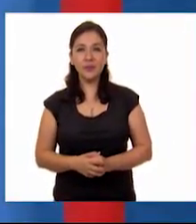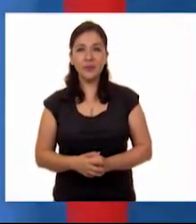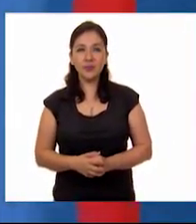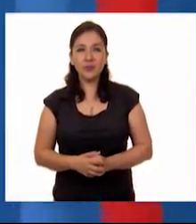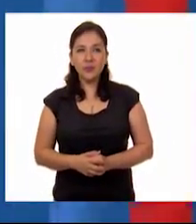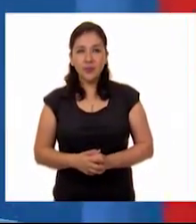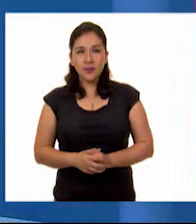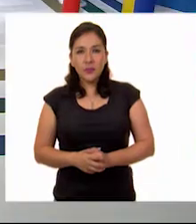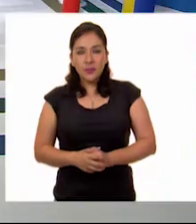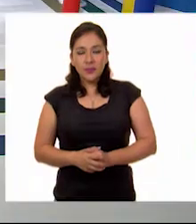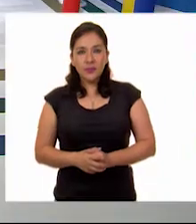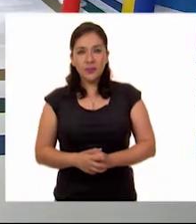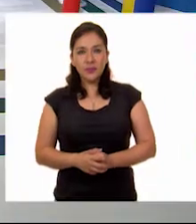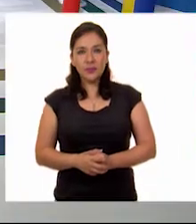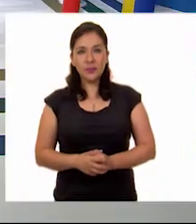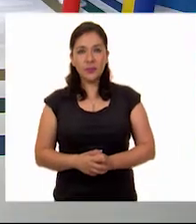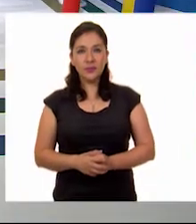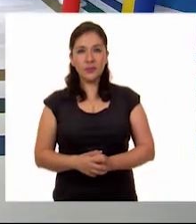Eso.